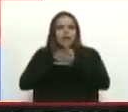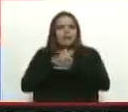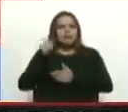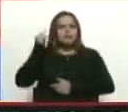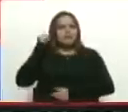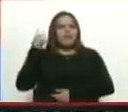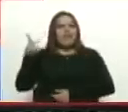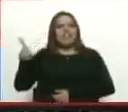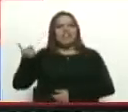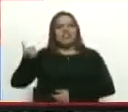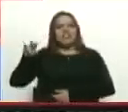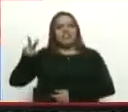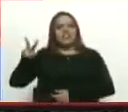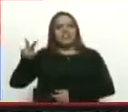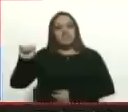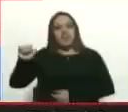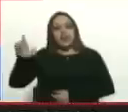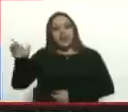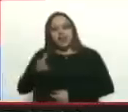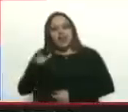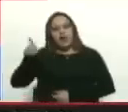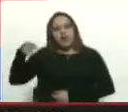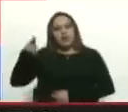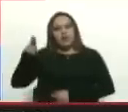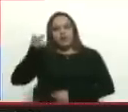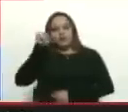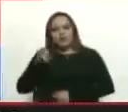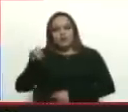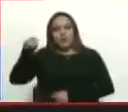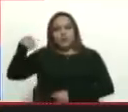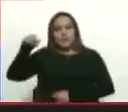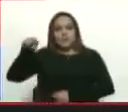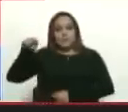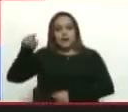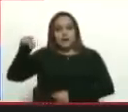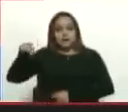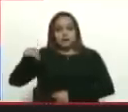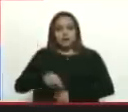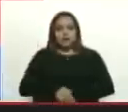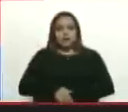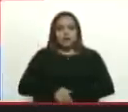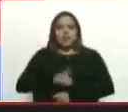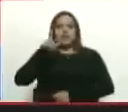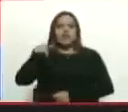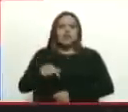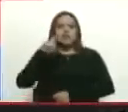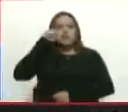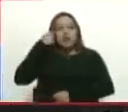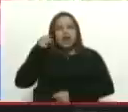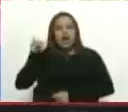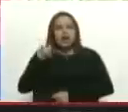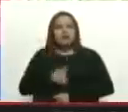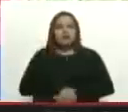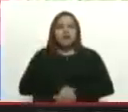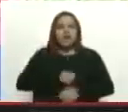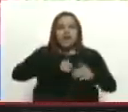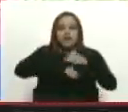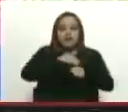Guzmán. Y además recordarle al país que estamos ahorita en plena Copa Libertadores de